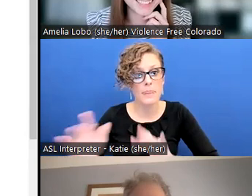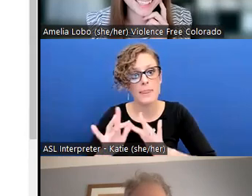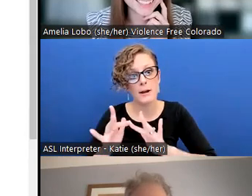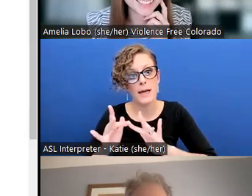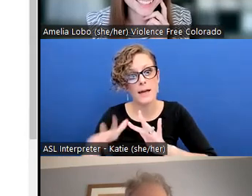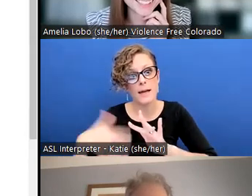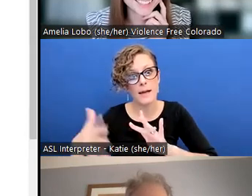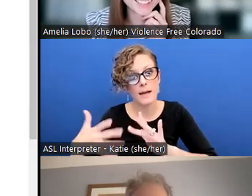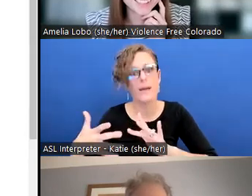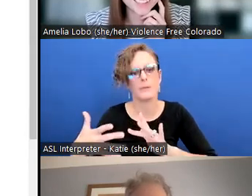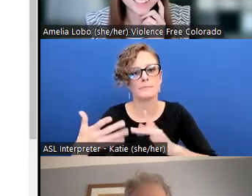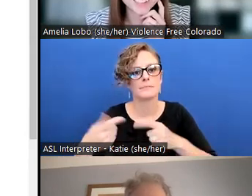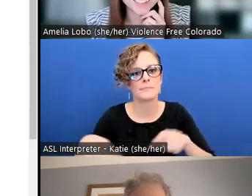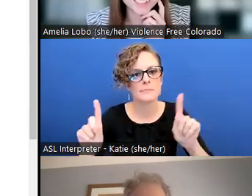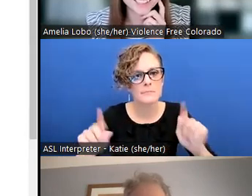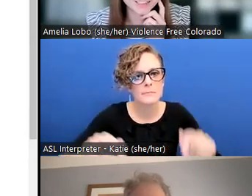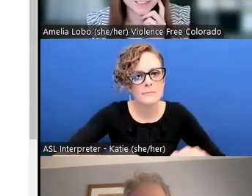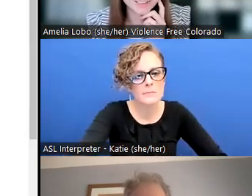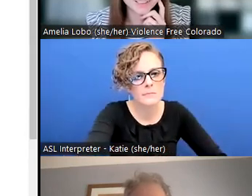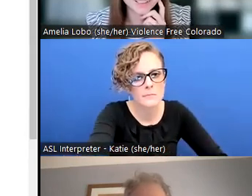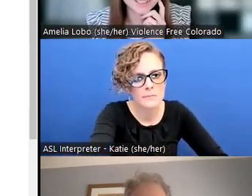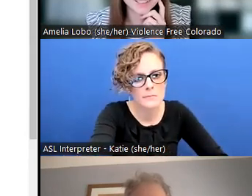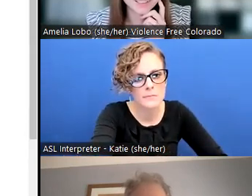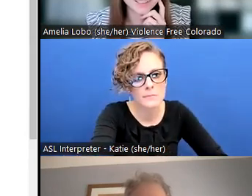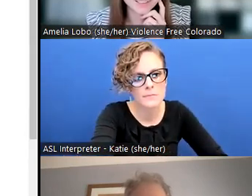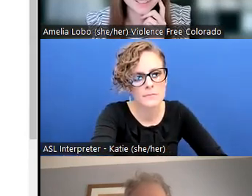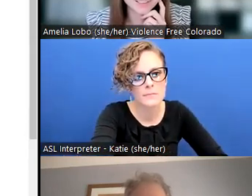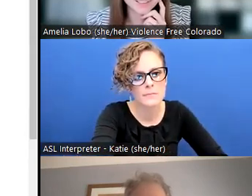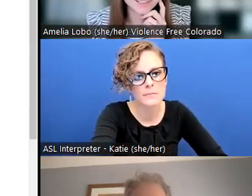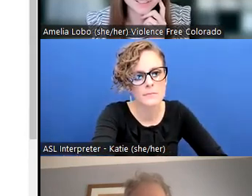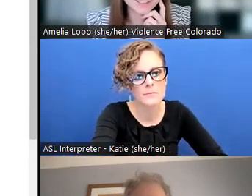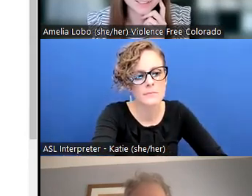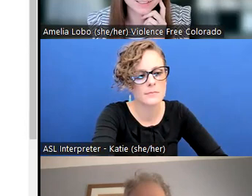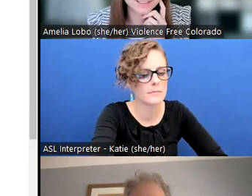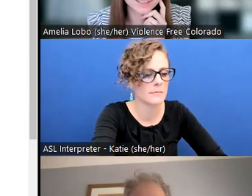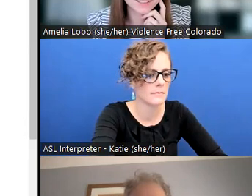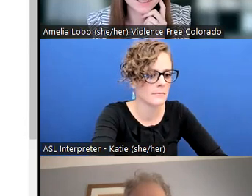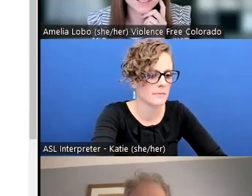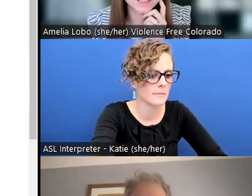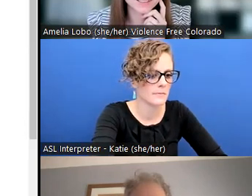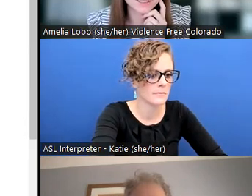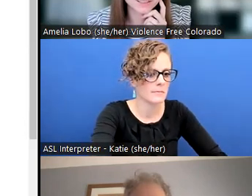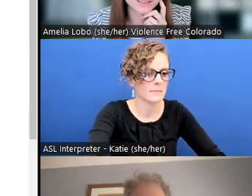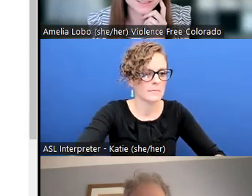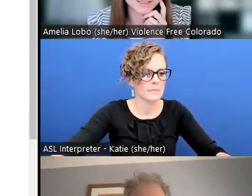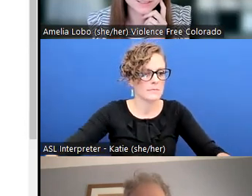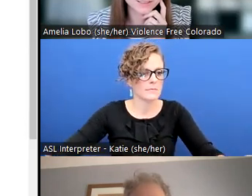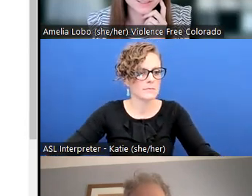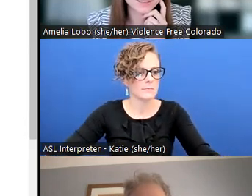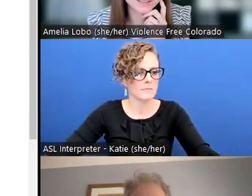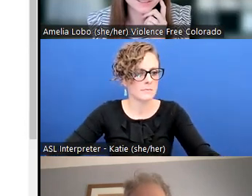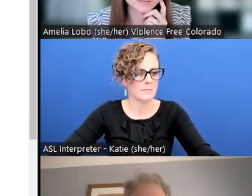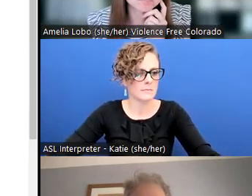clicar allí, entonces sale estas opciones, entonces servicios para víctimas de delincuencia.